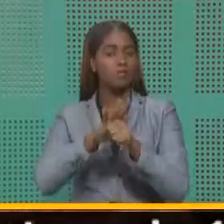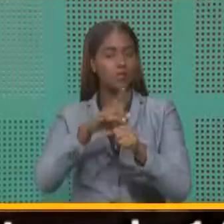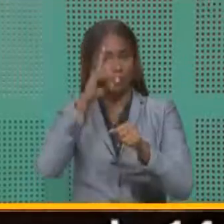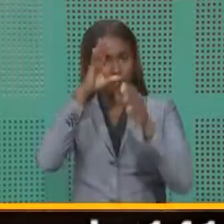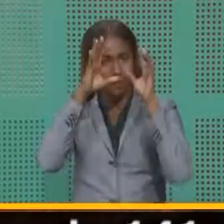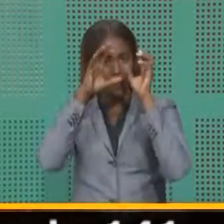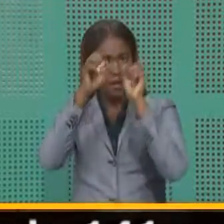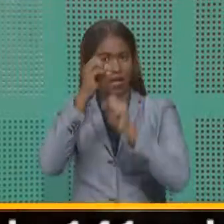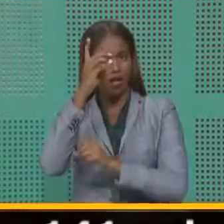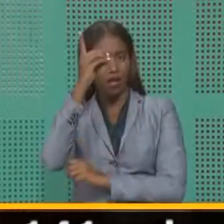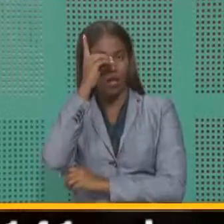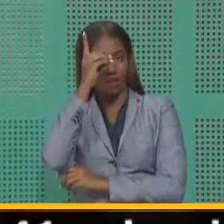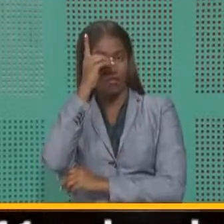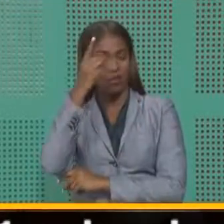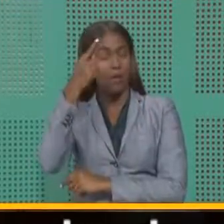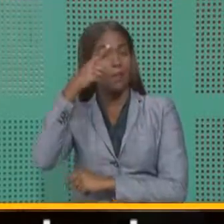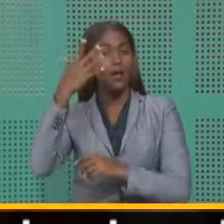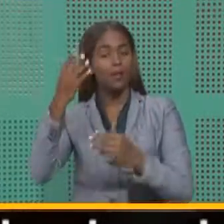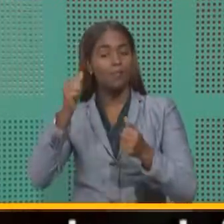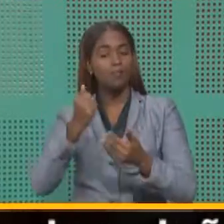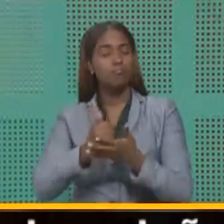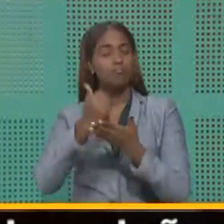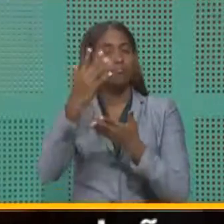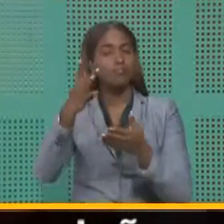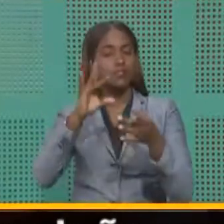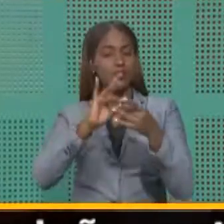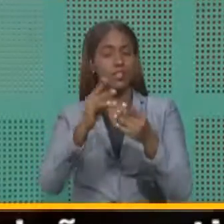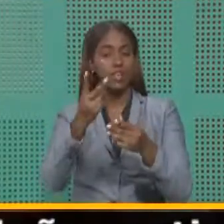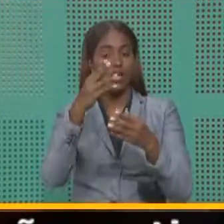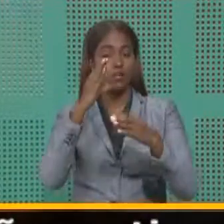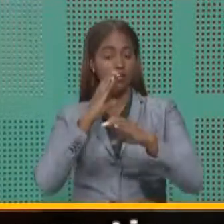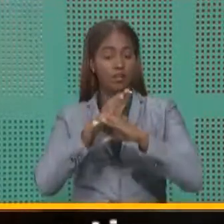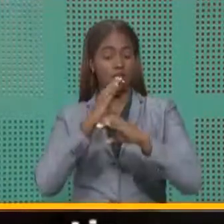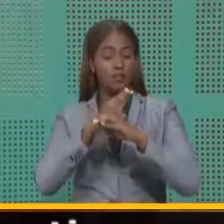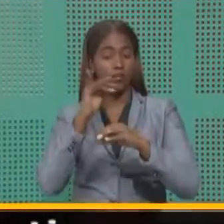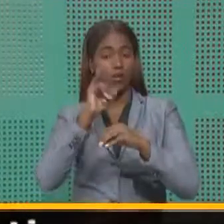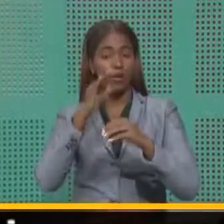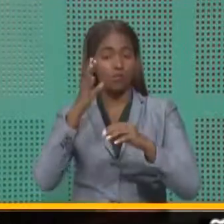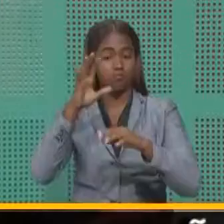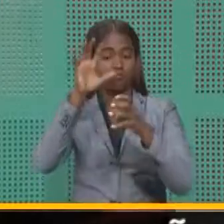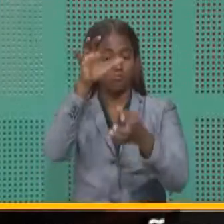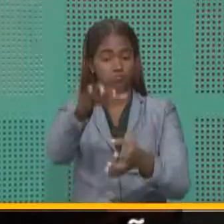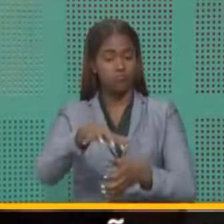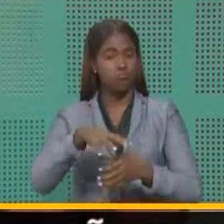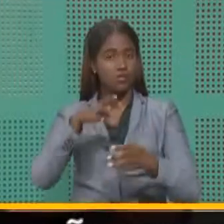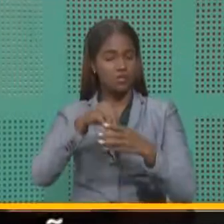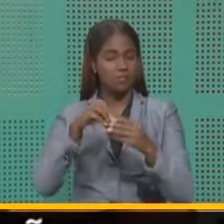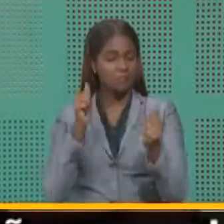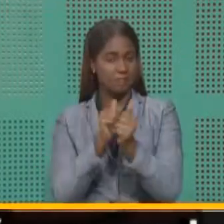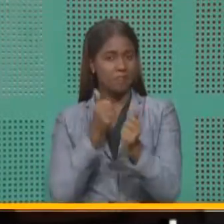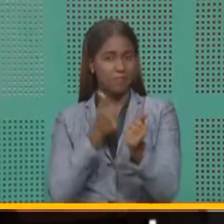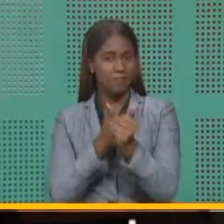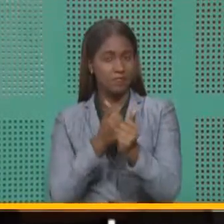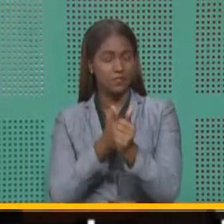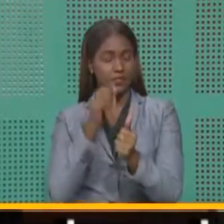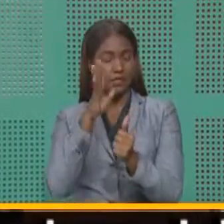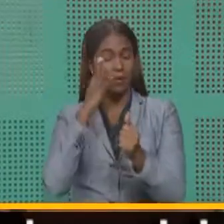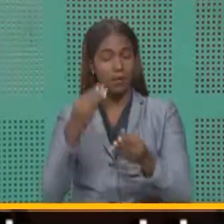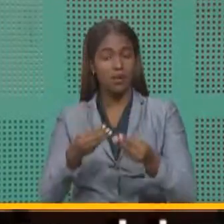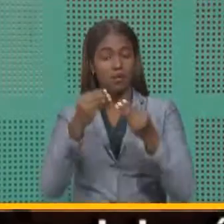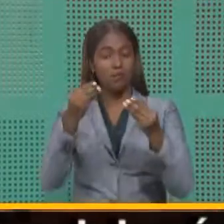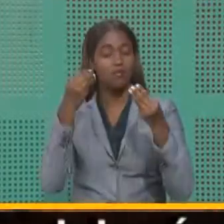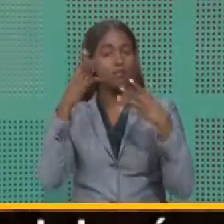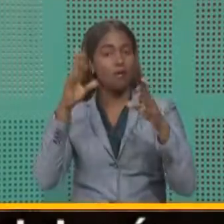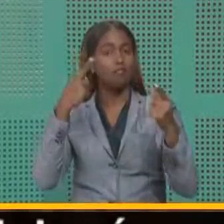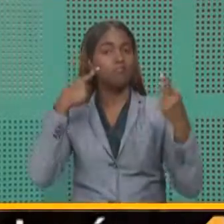danilo medina para la adquisición de dos camiones y un tractor con su rastra de esa manera se da cumplimiento